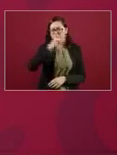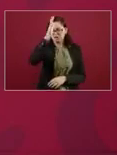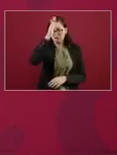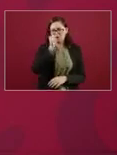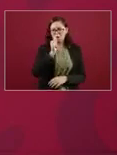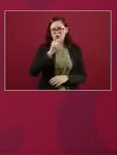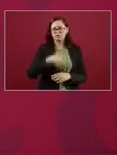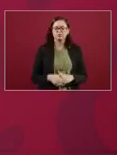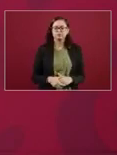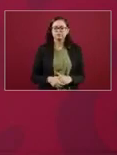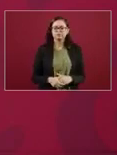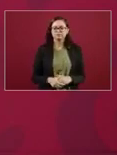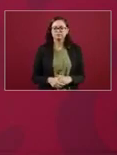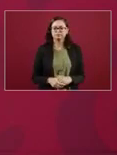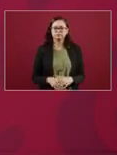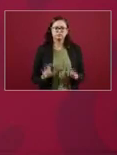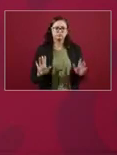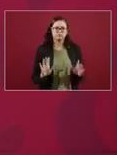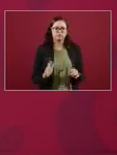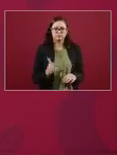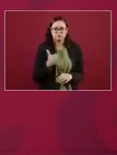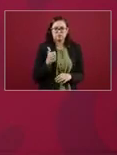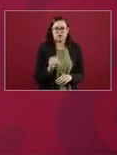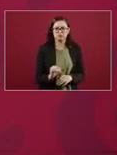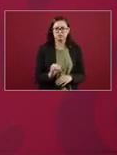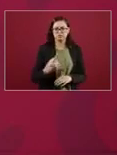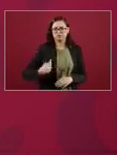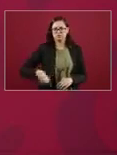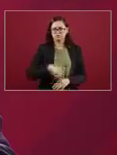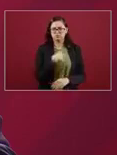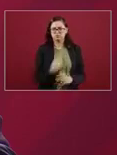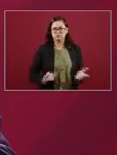Esa es la postura que tenemos.